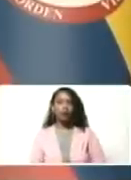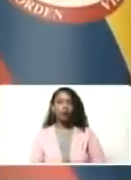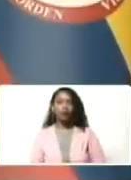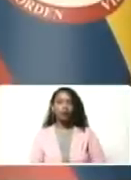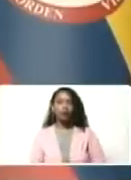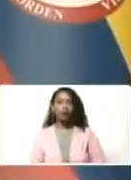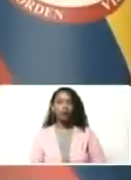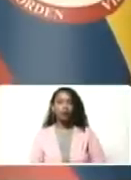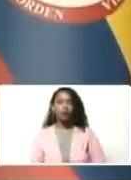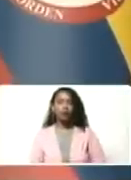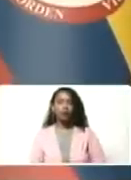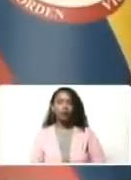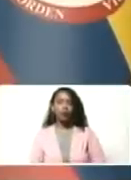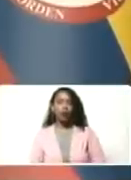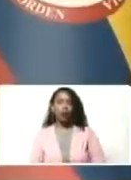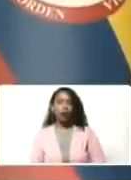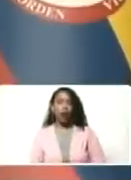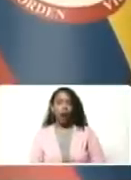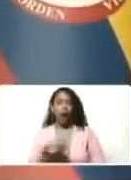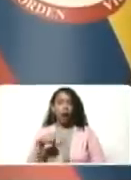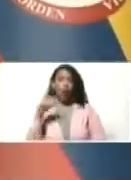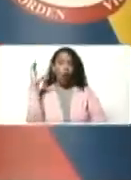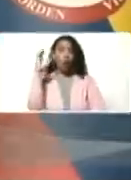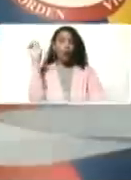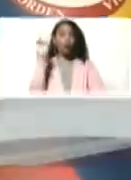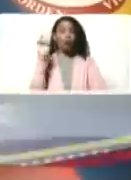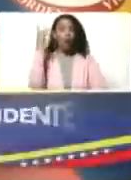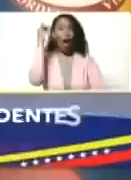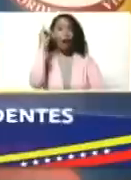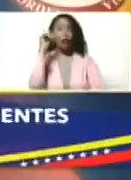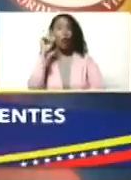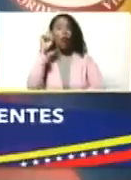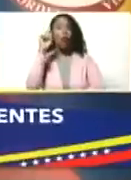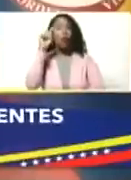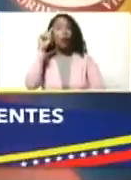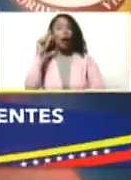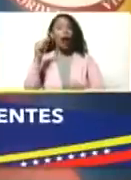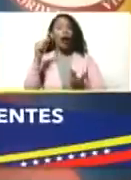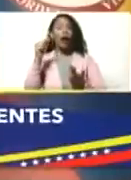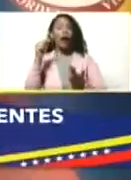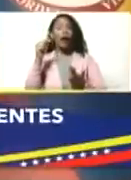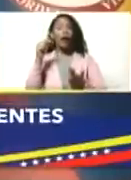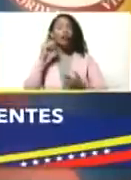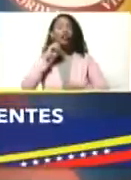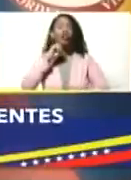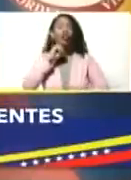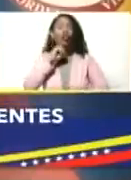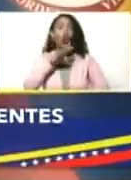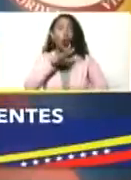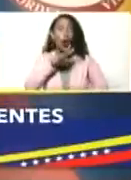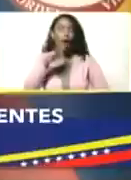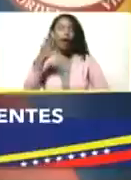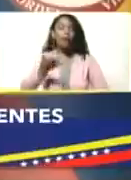dos países que tenemos una marca en la historia, una marca